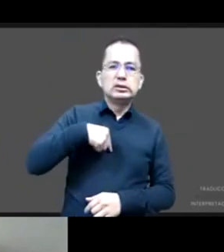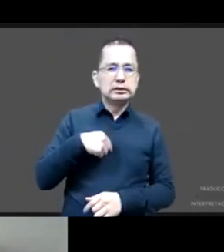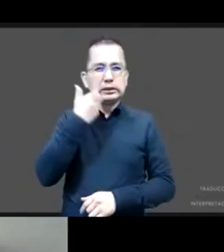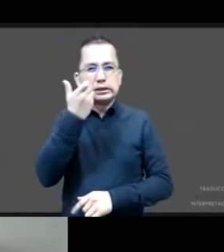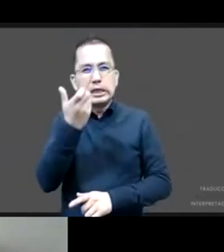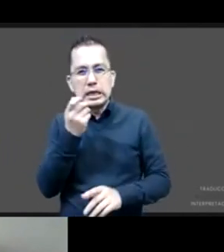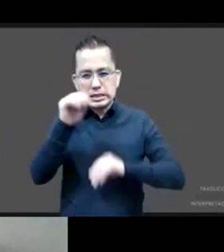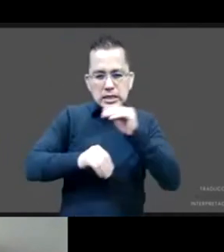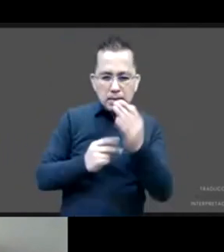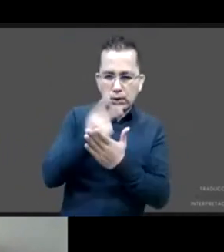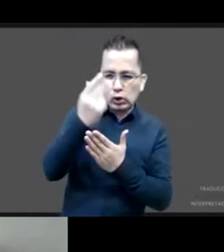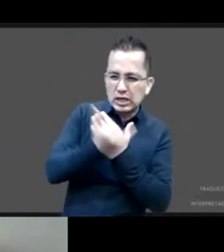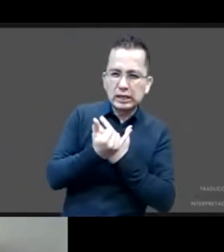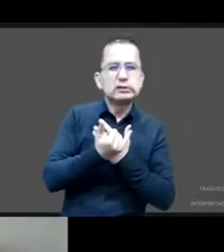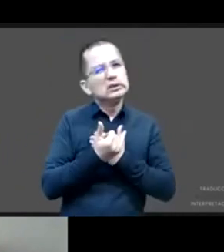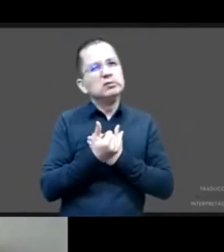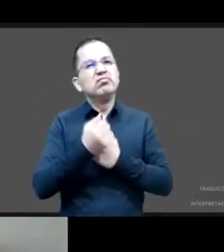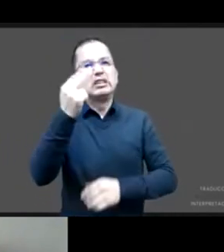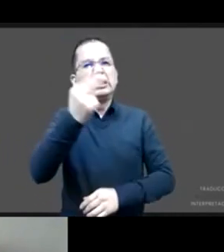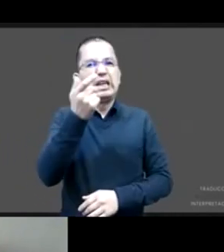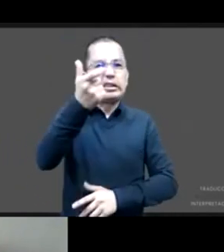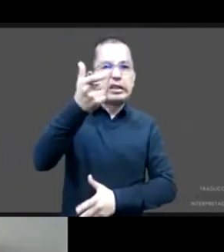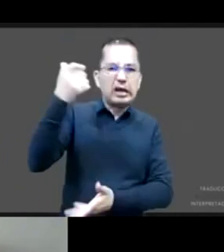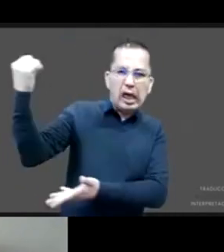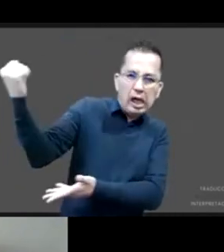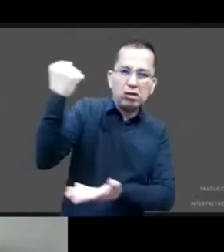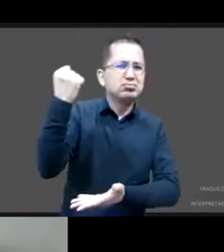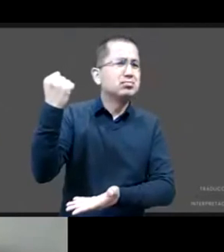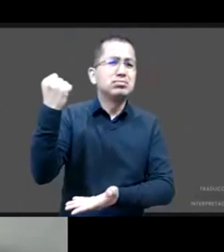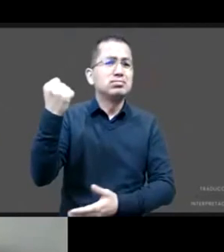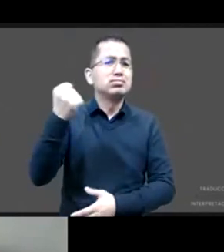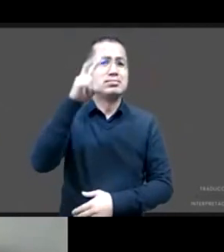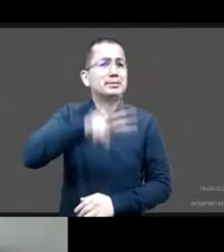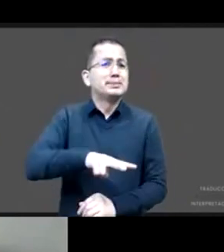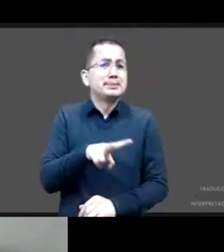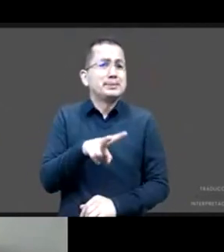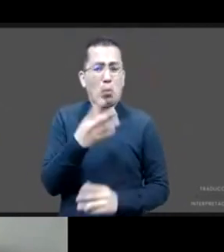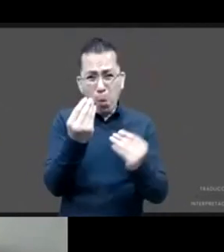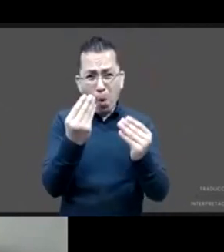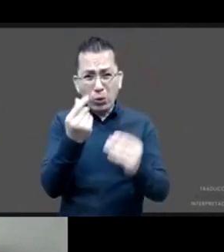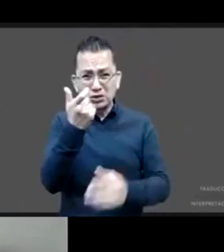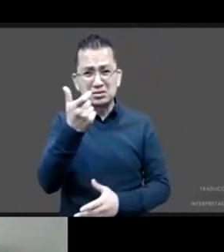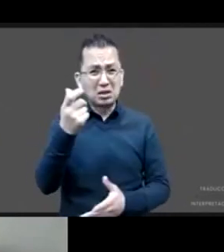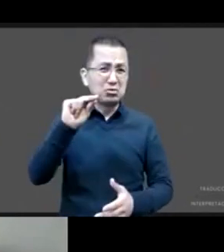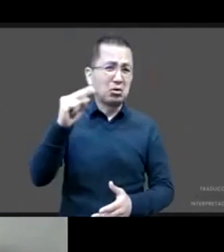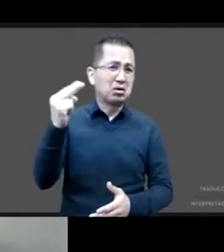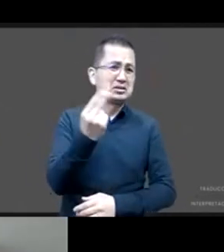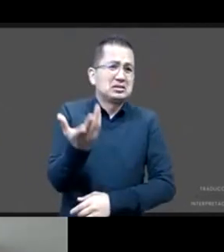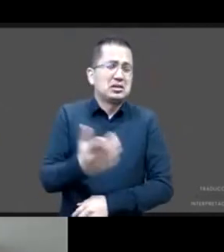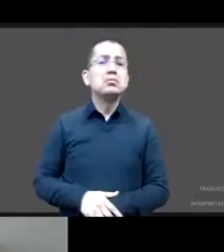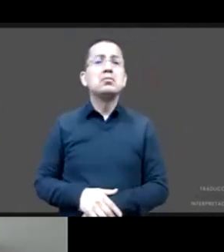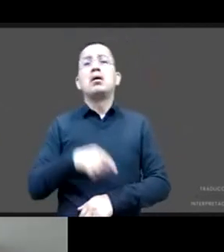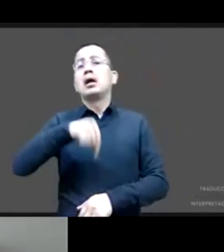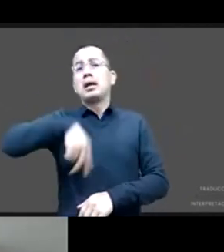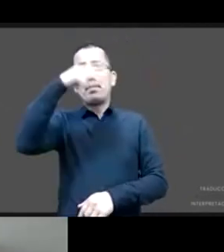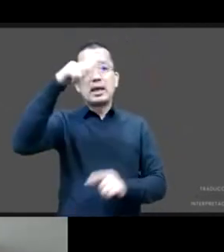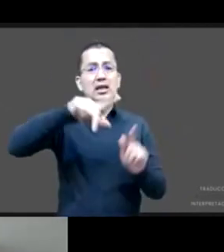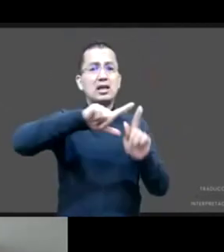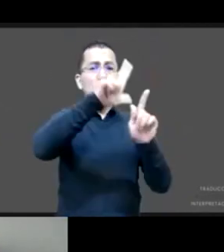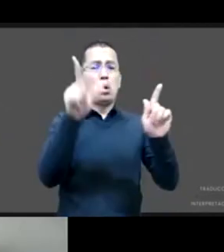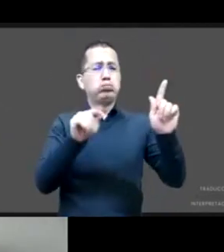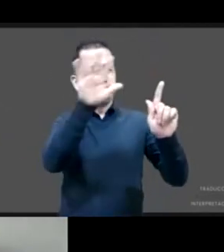recurso y no nuestro país está lleno de espacios por ejemplo tenemos muchísimos centros comunitarios